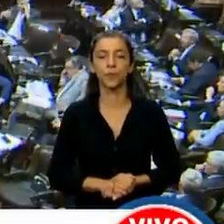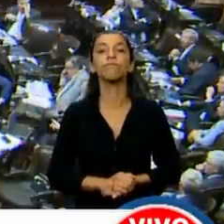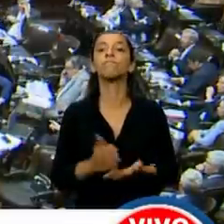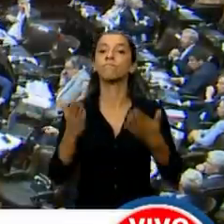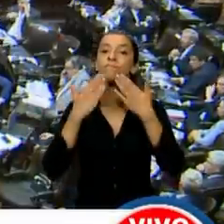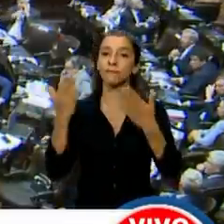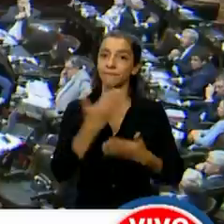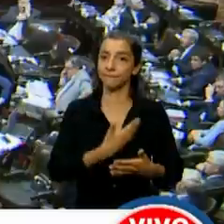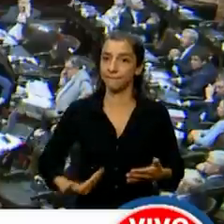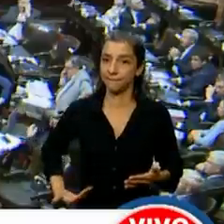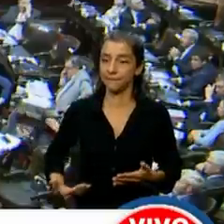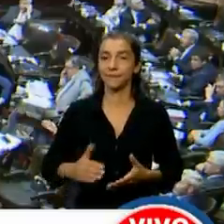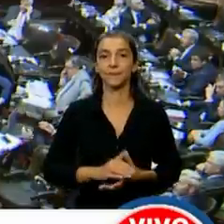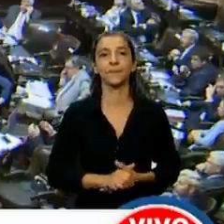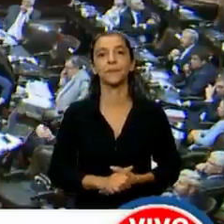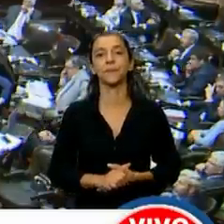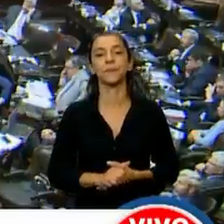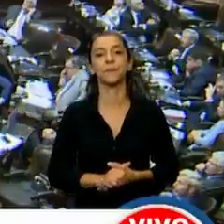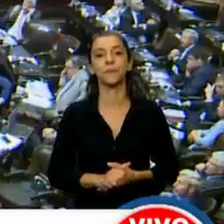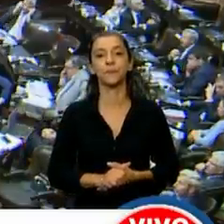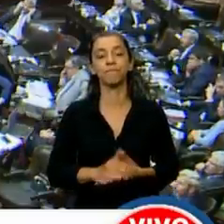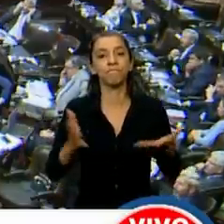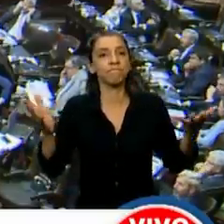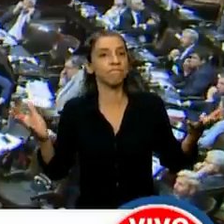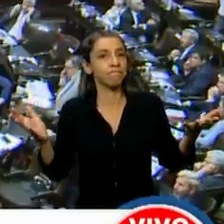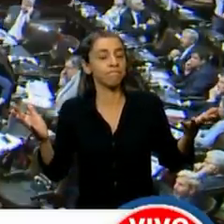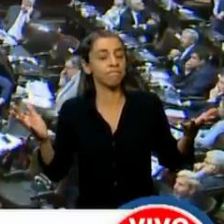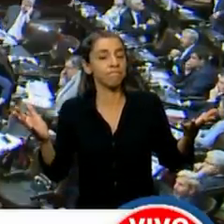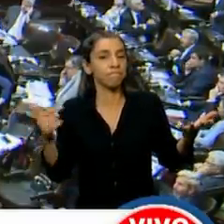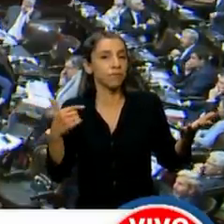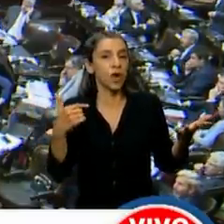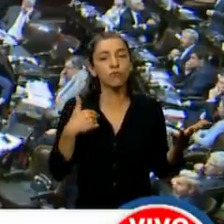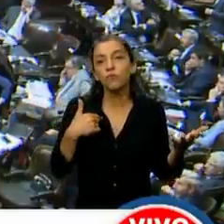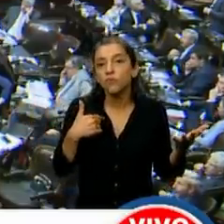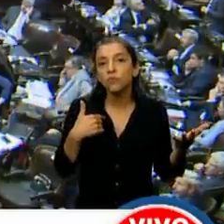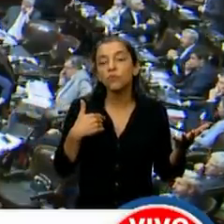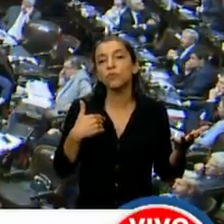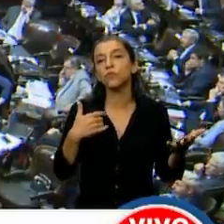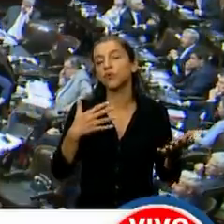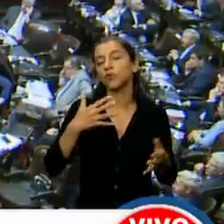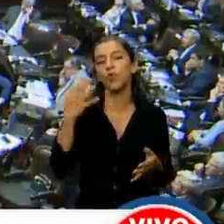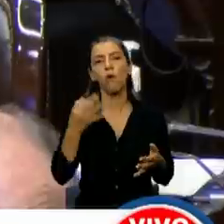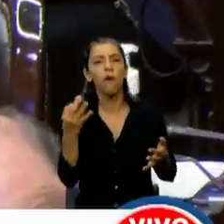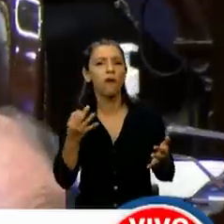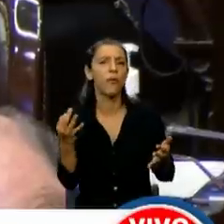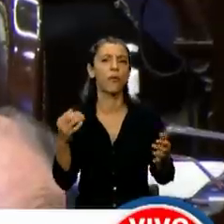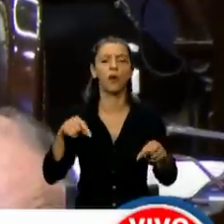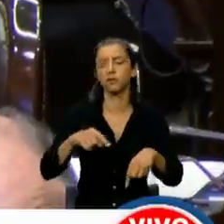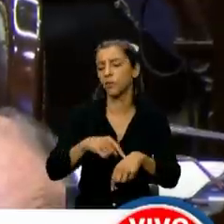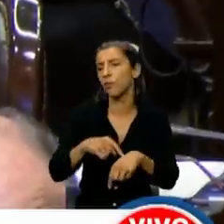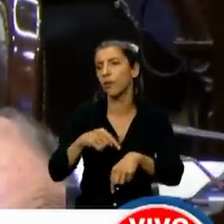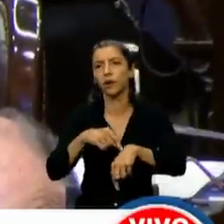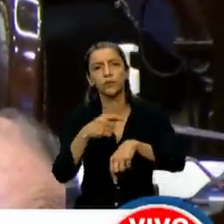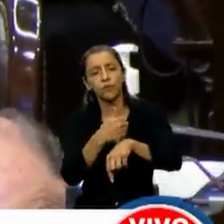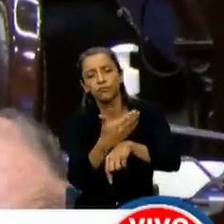gracias señor presidente mire yo realmente llegar a esta altura y